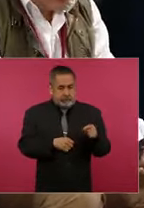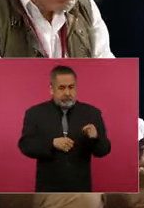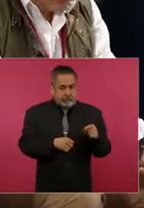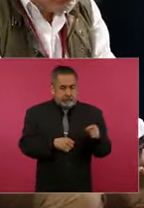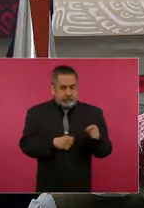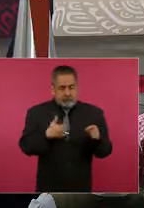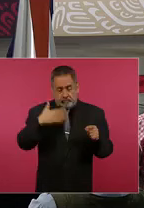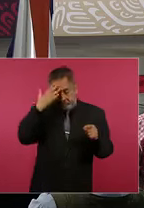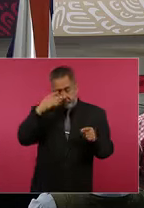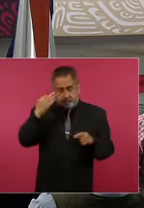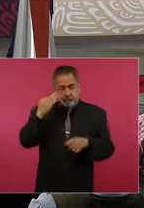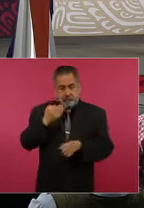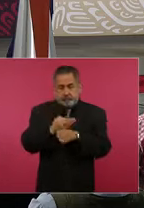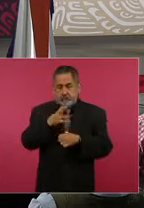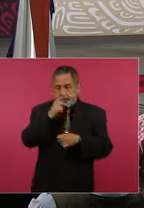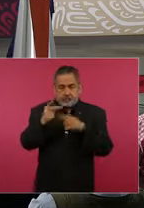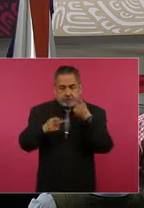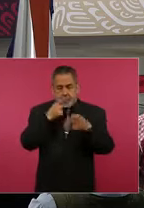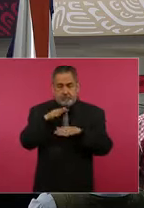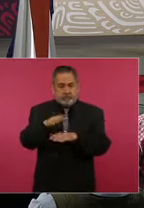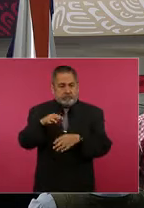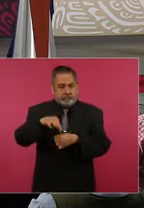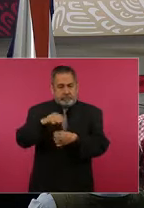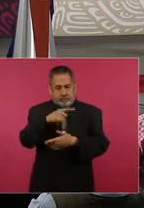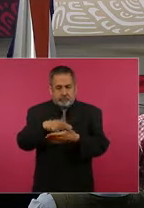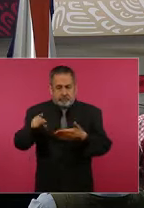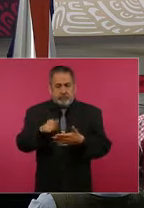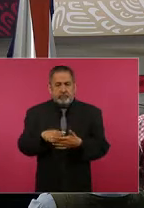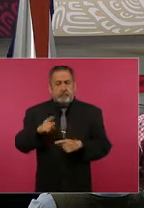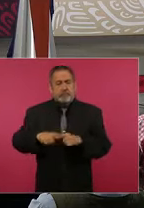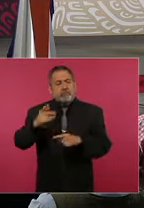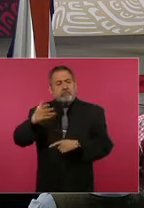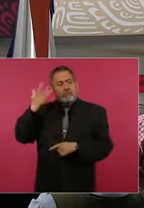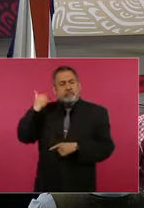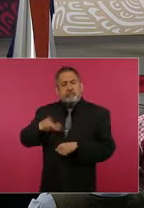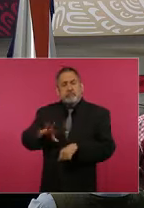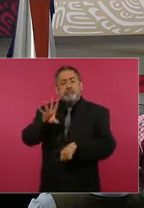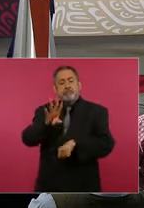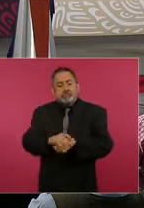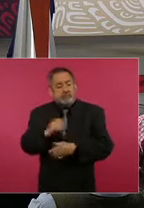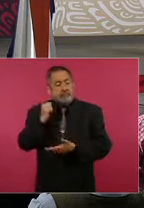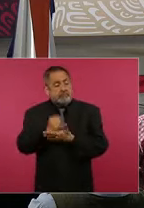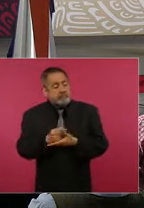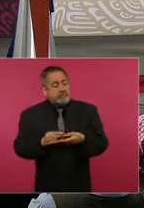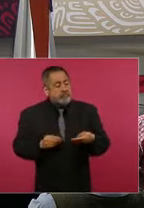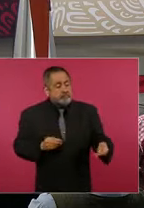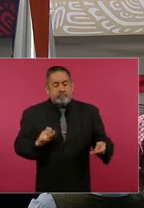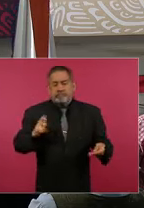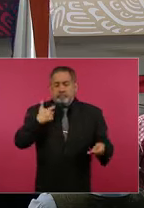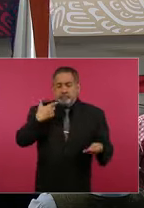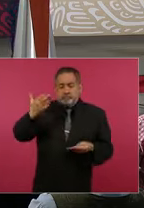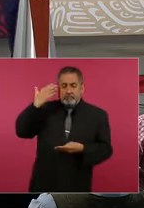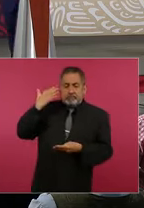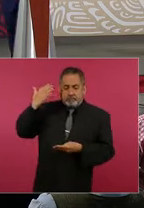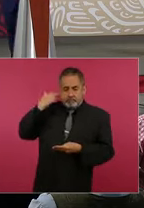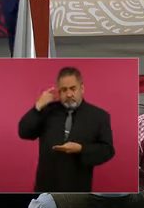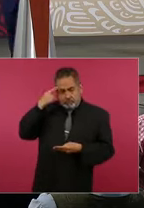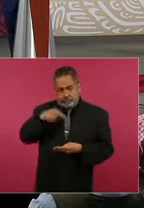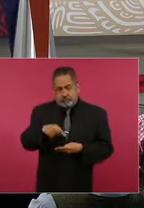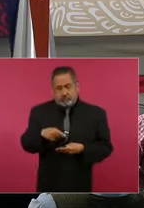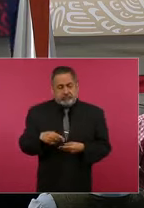en temporada de que no podemos hablar de esto, pero quienes dieron permisos en el pasado para desarrollos